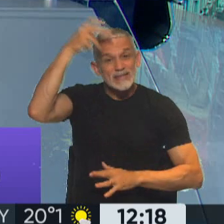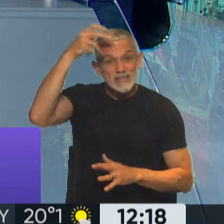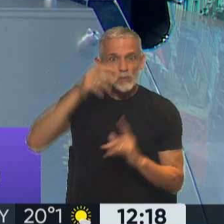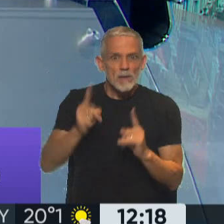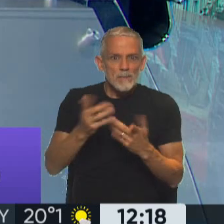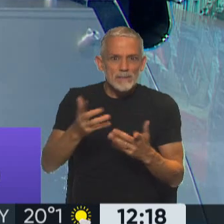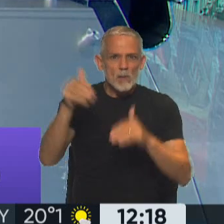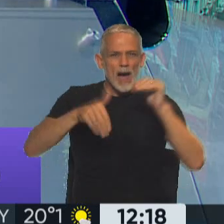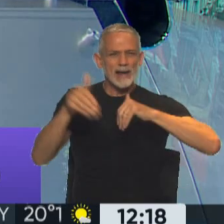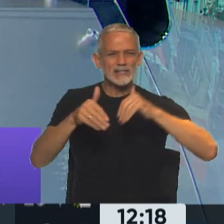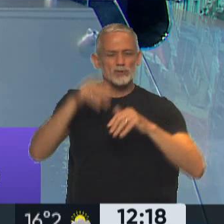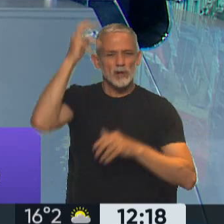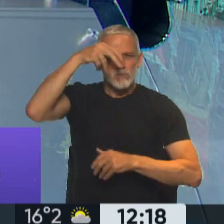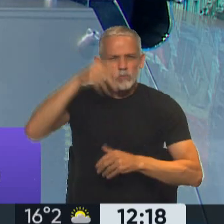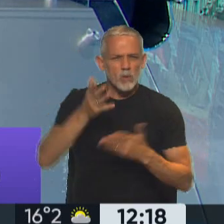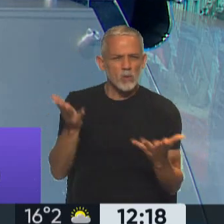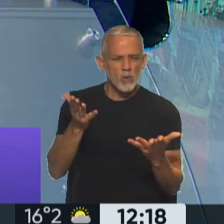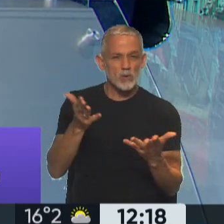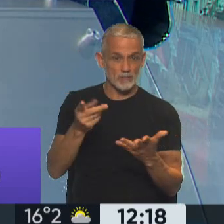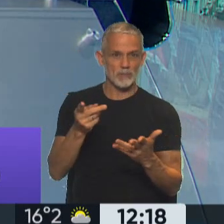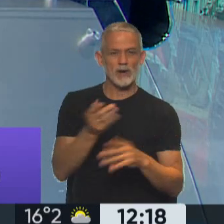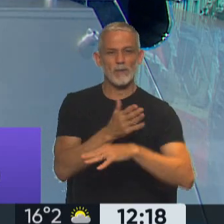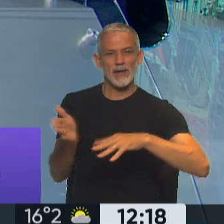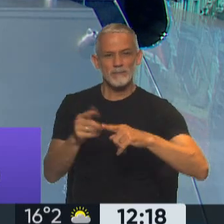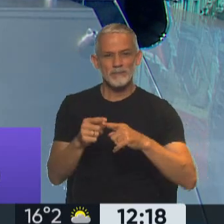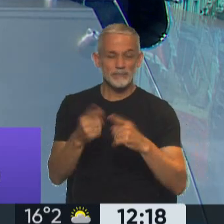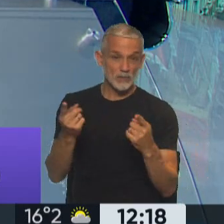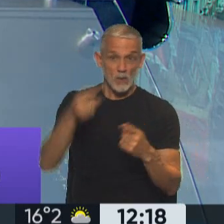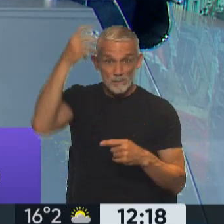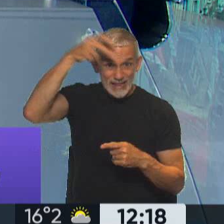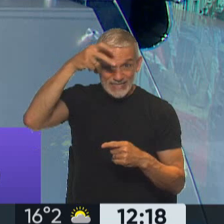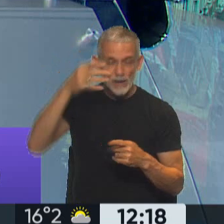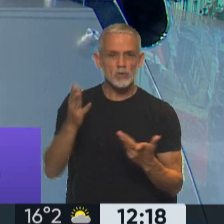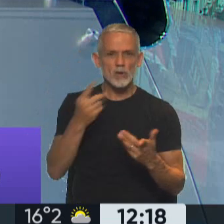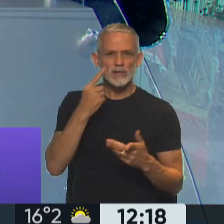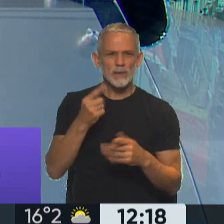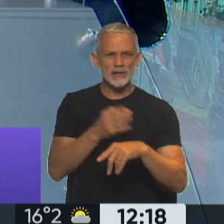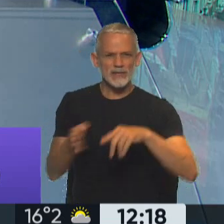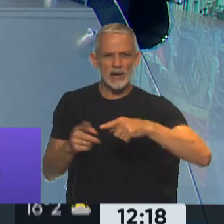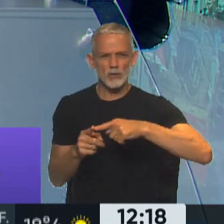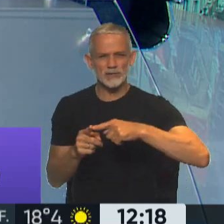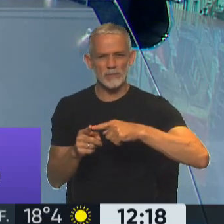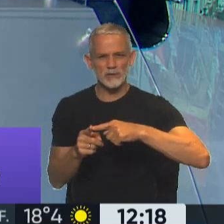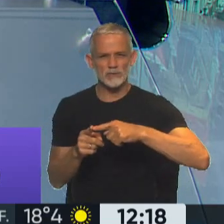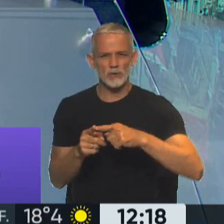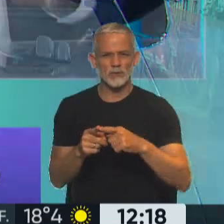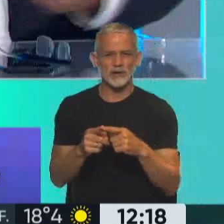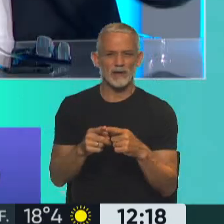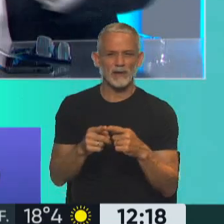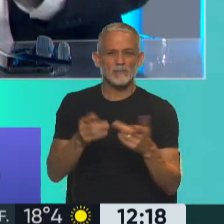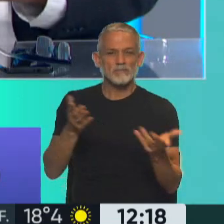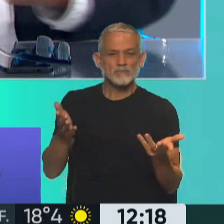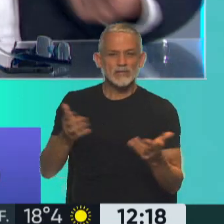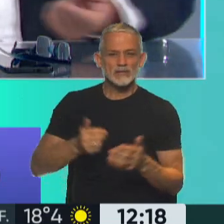en la elección, la representante de ese sector. De hecho, naturalmente se la consideraba que era la representante del sector empresario. ¿Qué pasa? Viene Milei